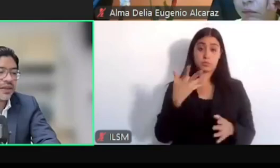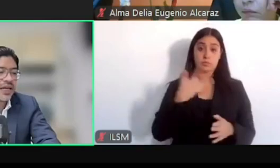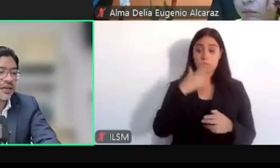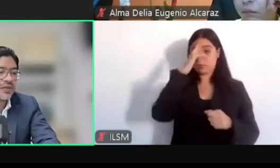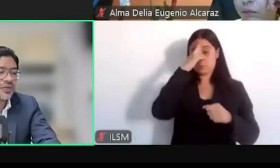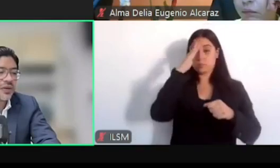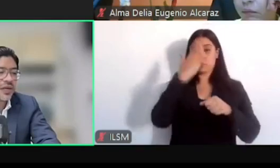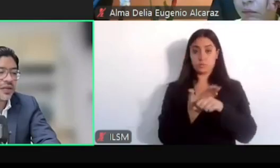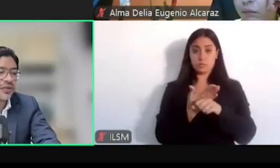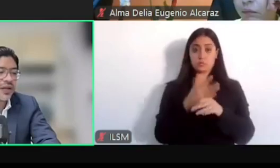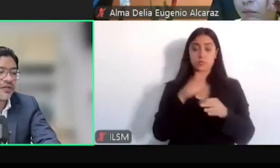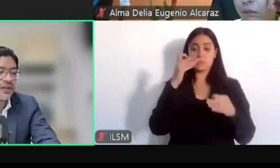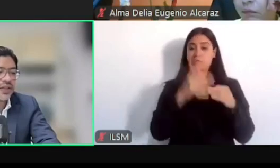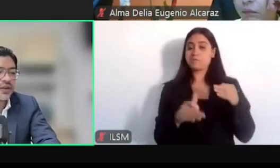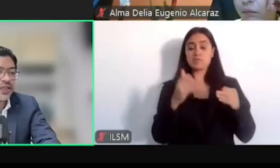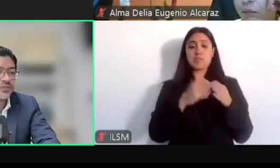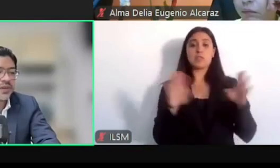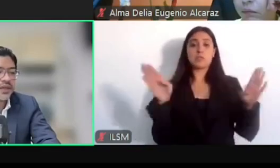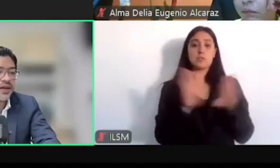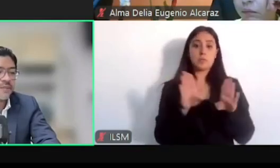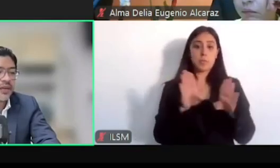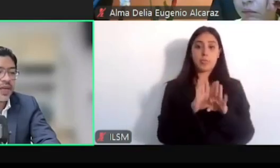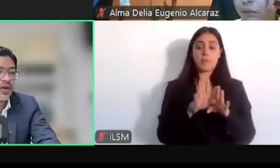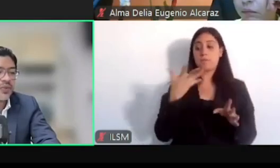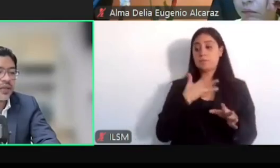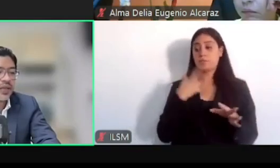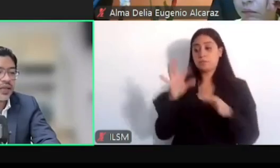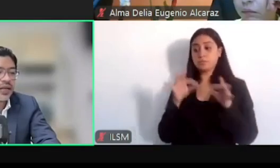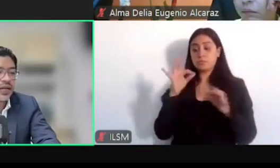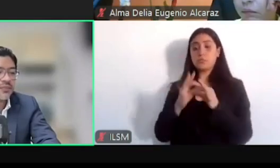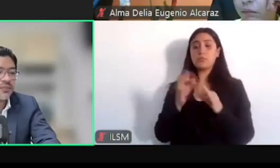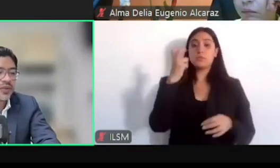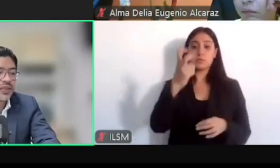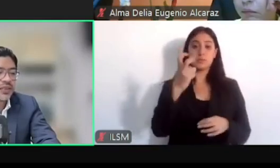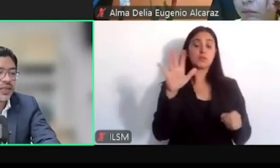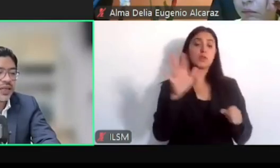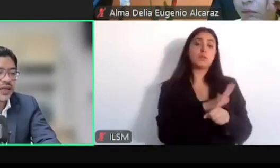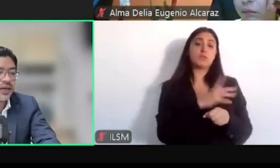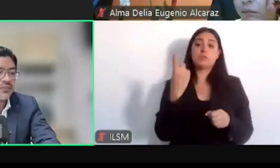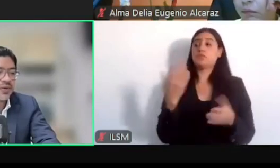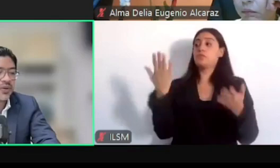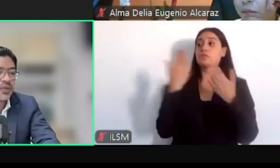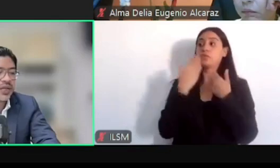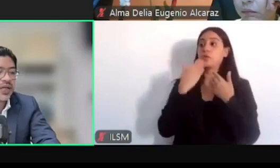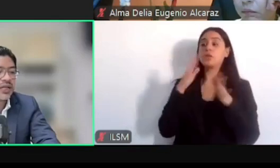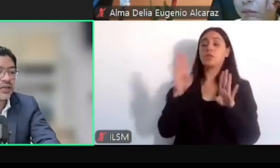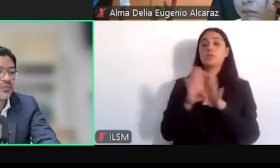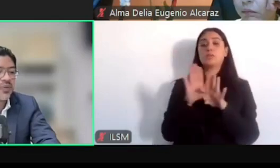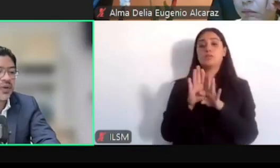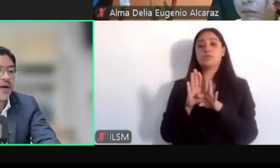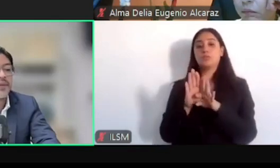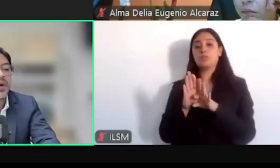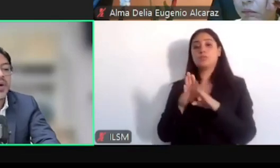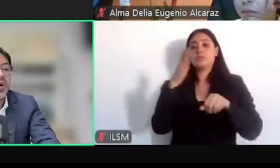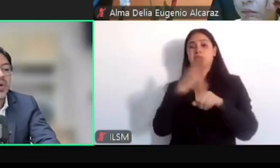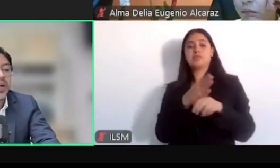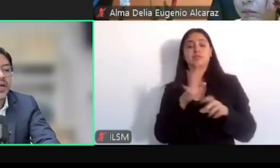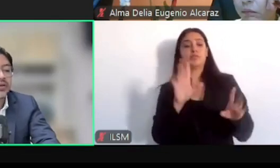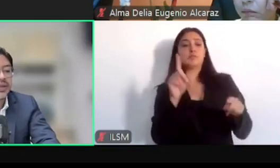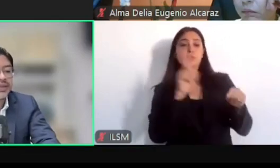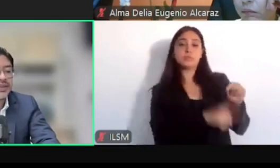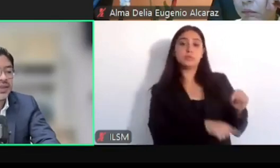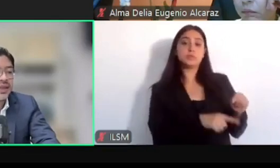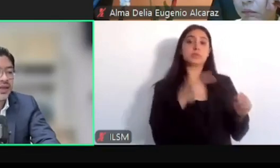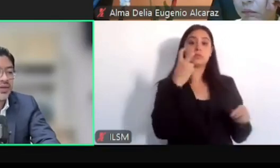le ha faltado a su deber de tutela efectiva y expedita ello porque declarar la improcedencia de la queja por considerar que se impugna un